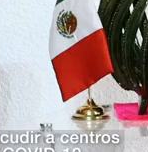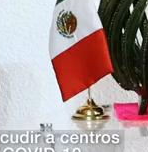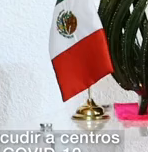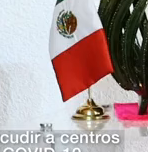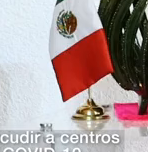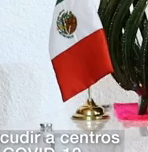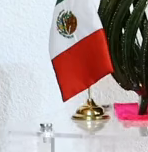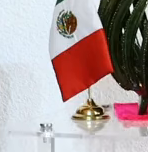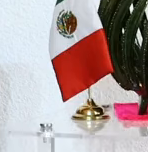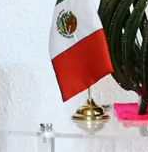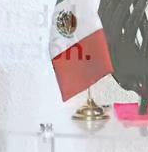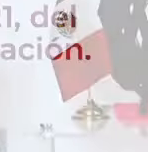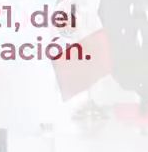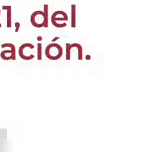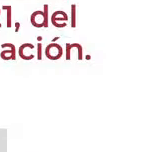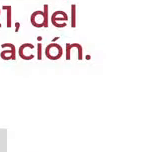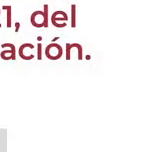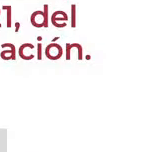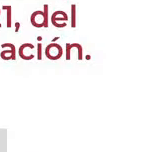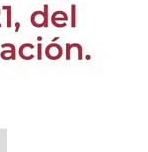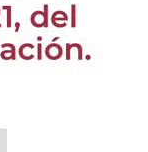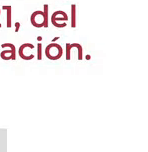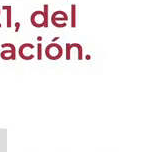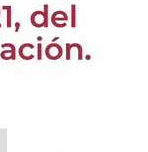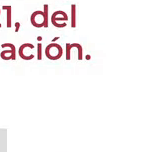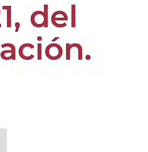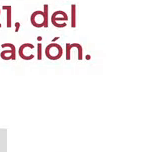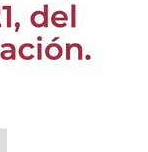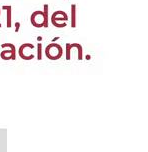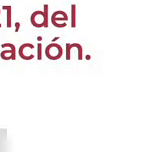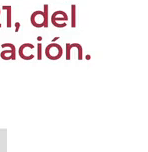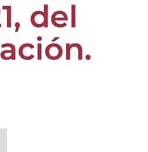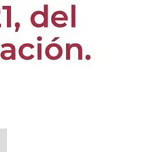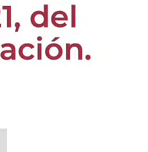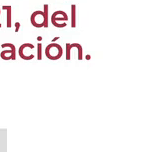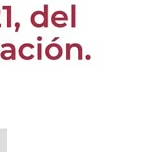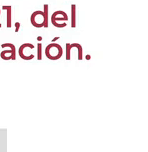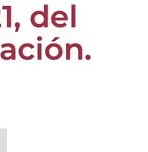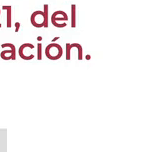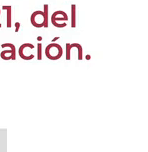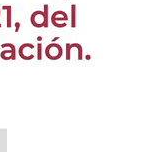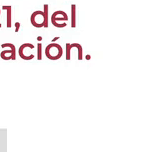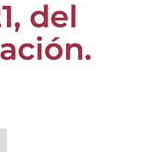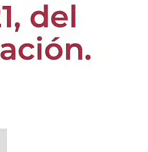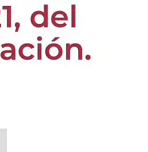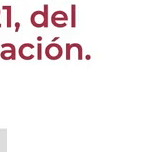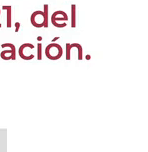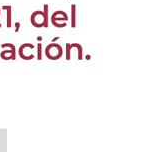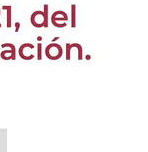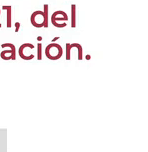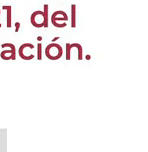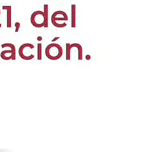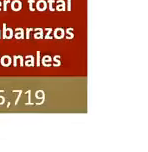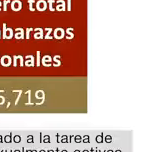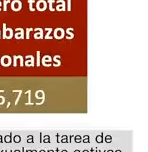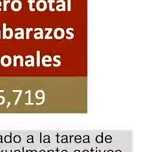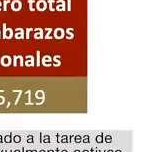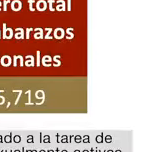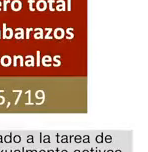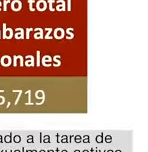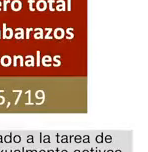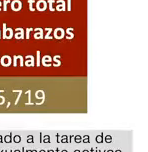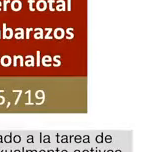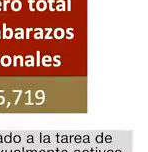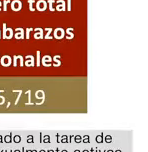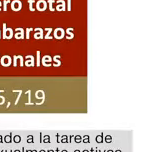de COVID-19. Ante esta situación, estamos previendo un cambio en las pautas reproductivas. Desde el